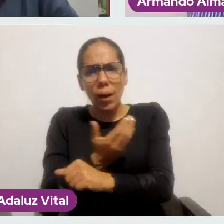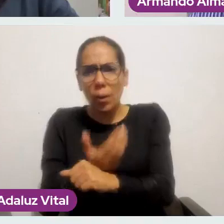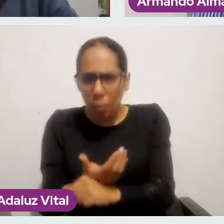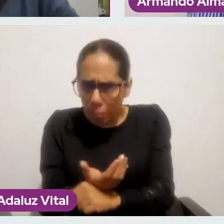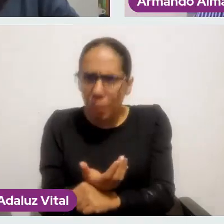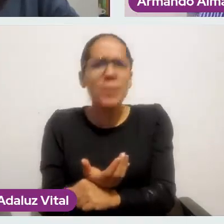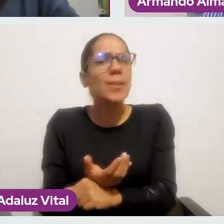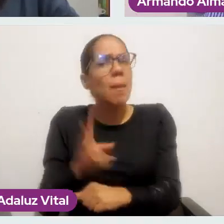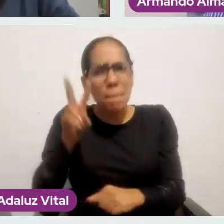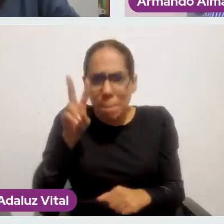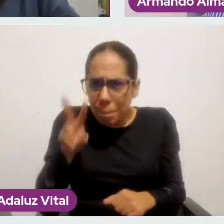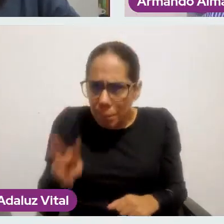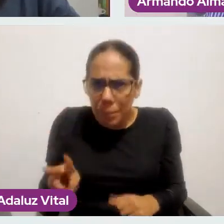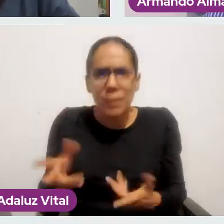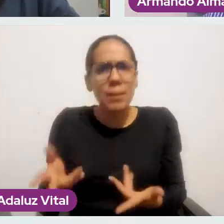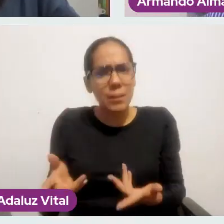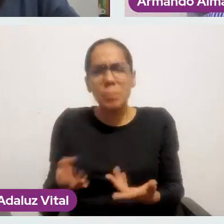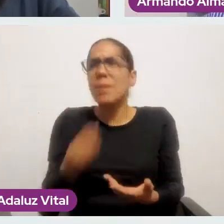ya deben ser